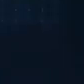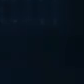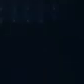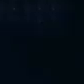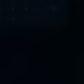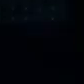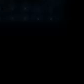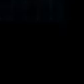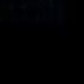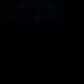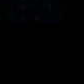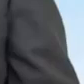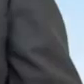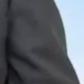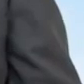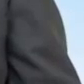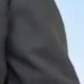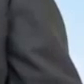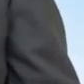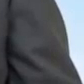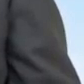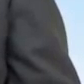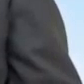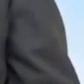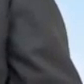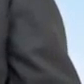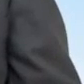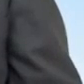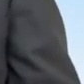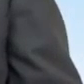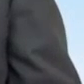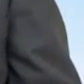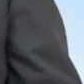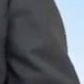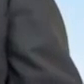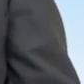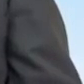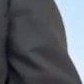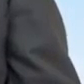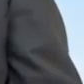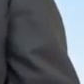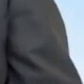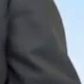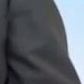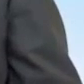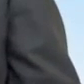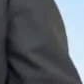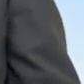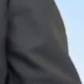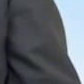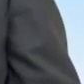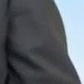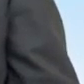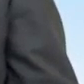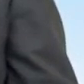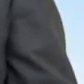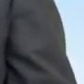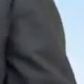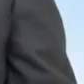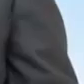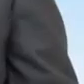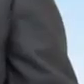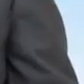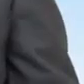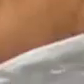La campaña electoral ha insertado un ingrediente peligroso y perverso: convertir a las